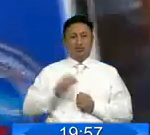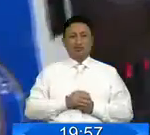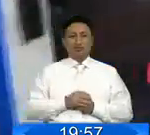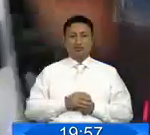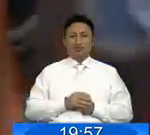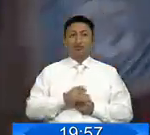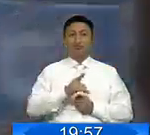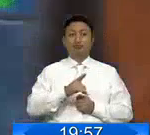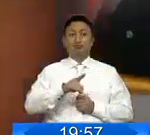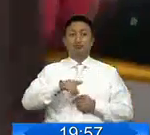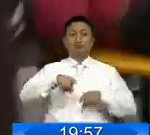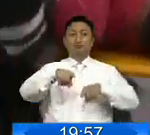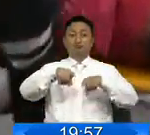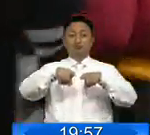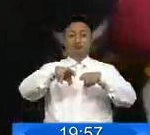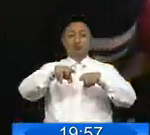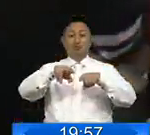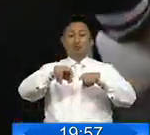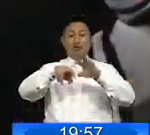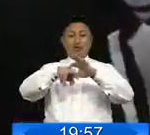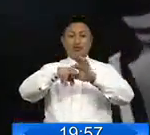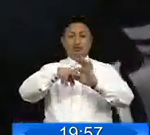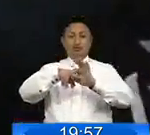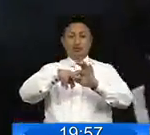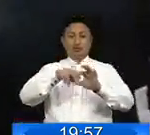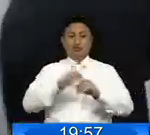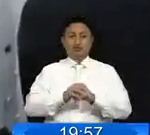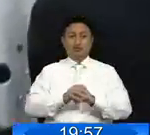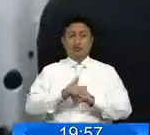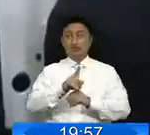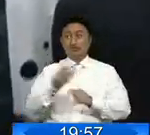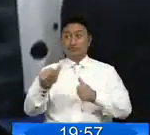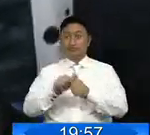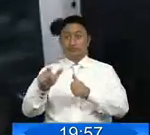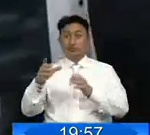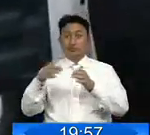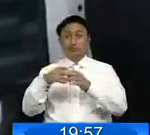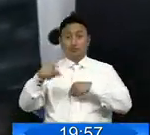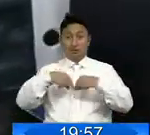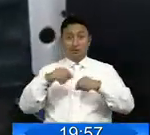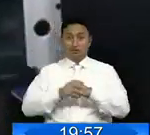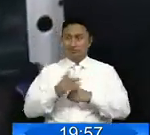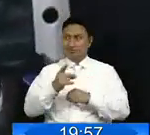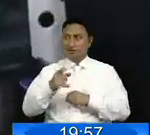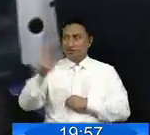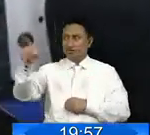pierna molesta, pues como tenemos la suerte que al lado está la comisión de tránsito, se mandó